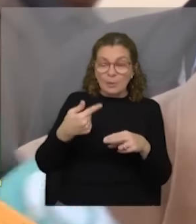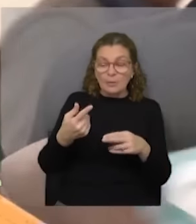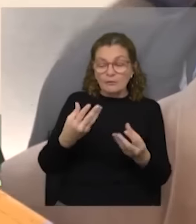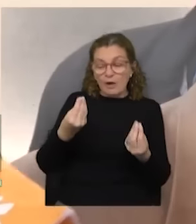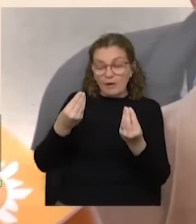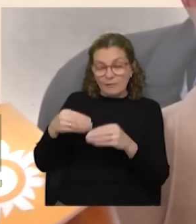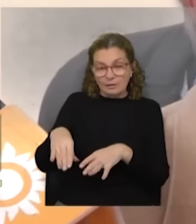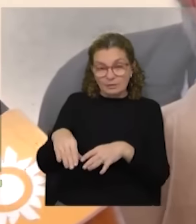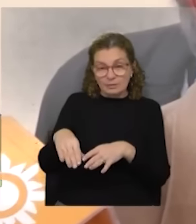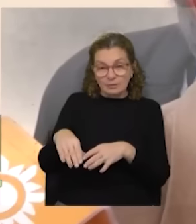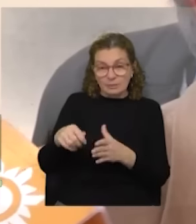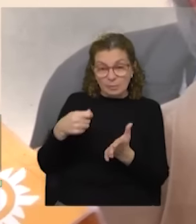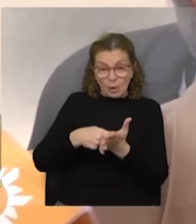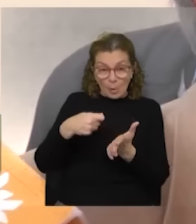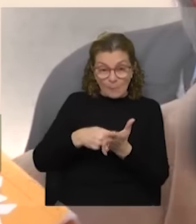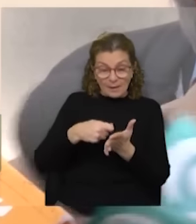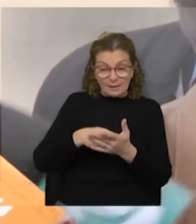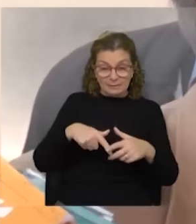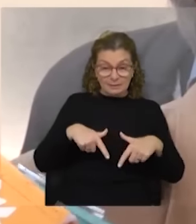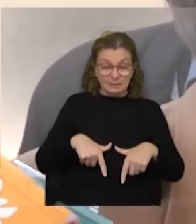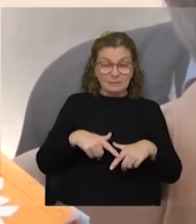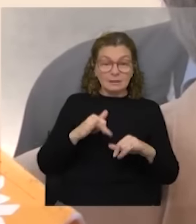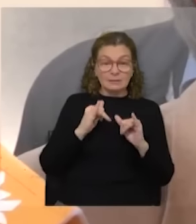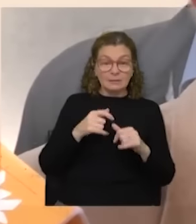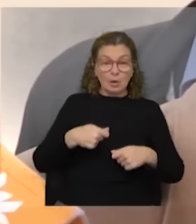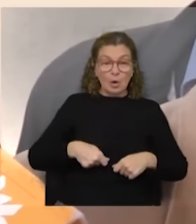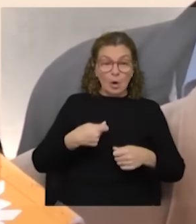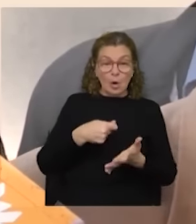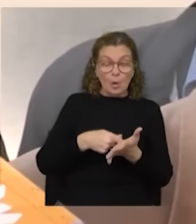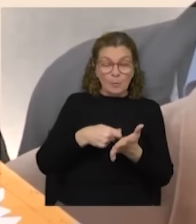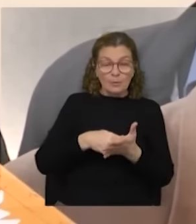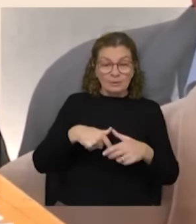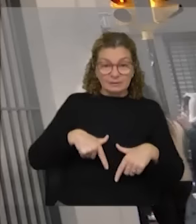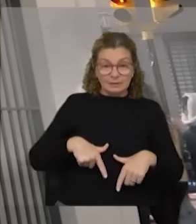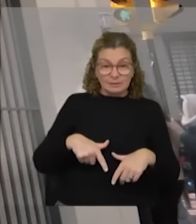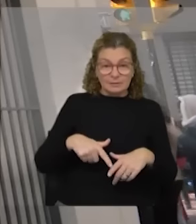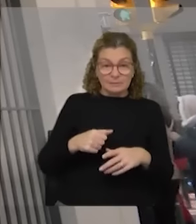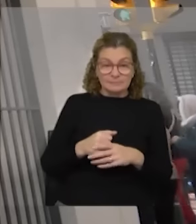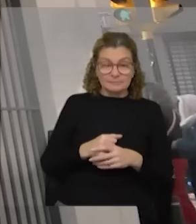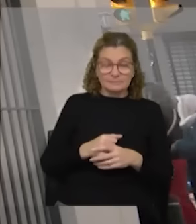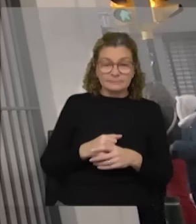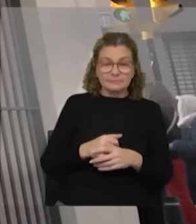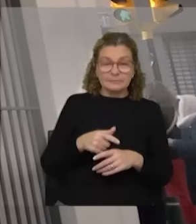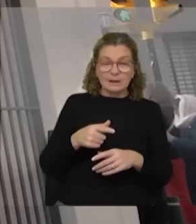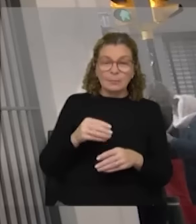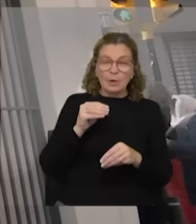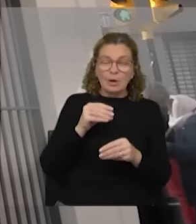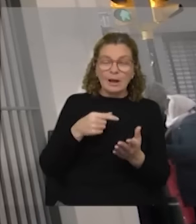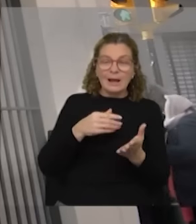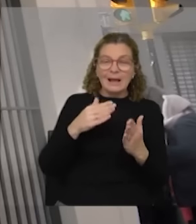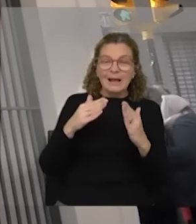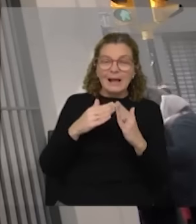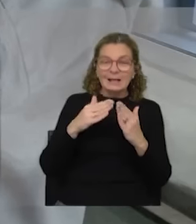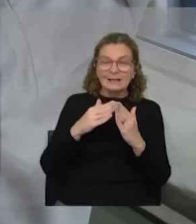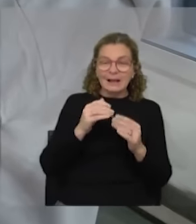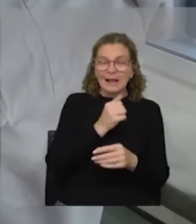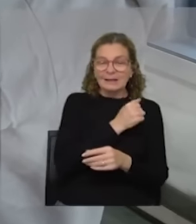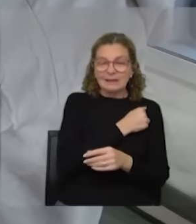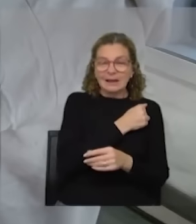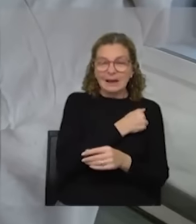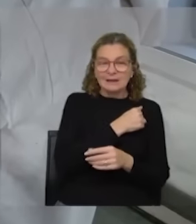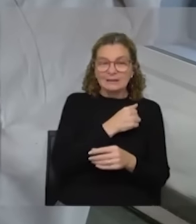abandonado comend lo compró la intendencia y lo expropió el centro cultural casa natal artigas está abierto de